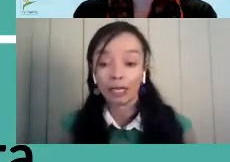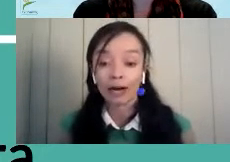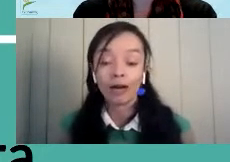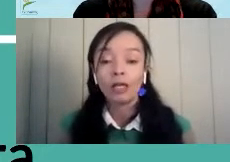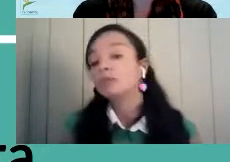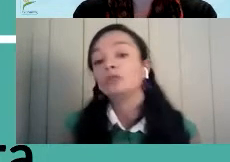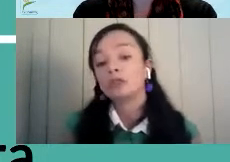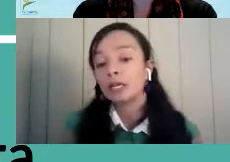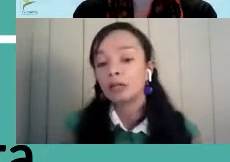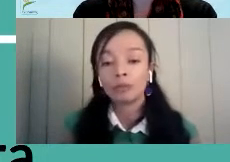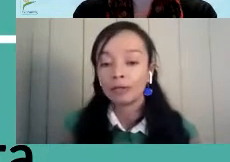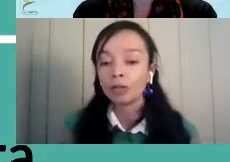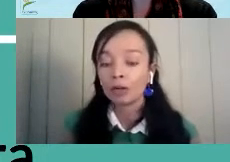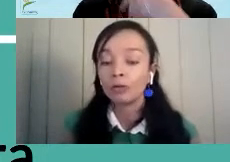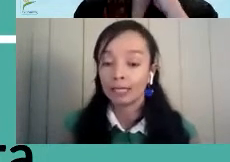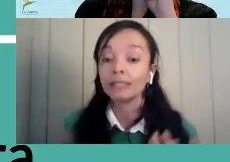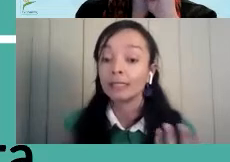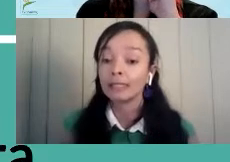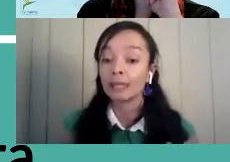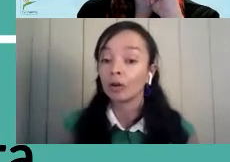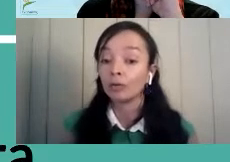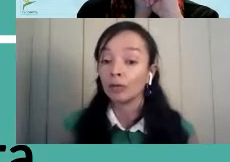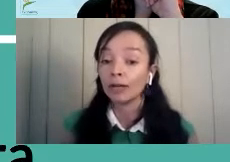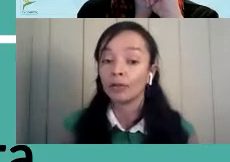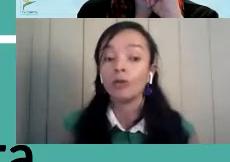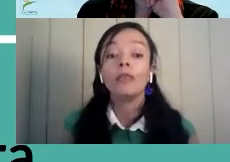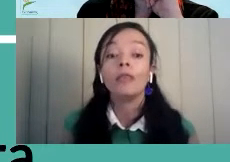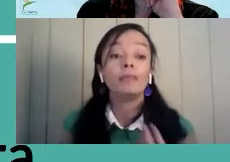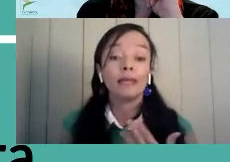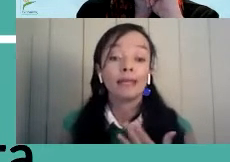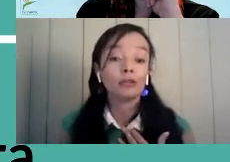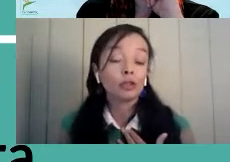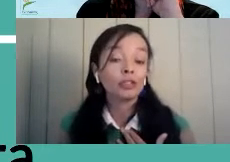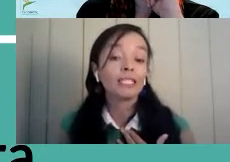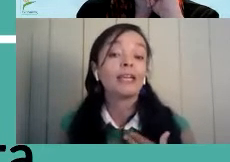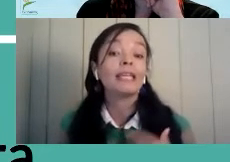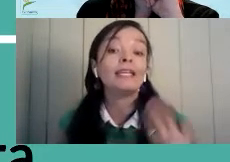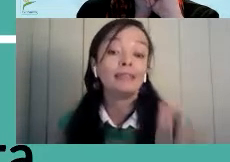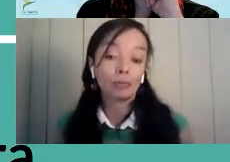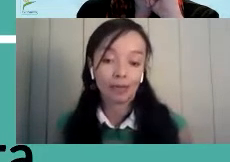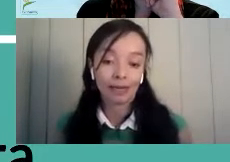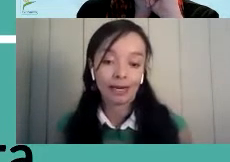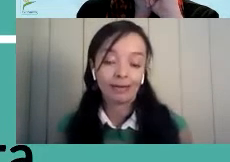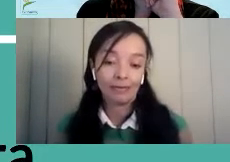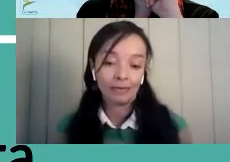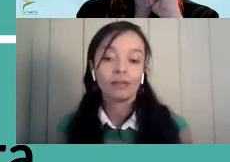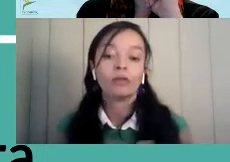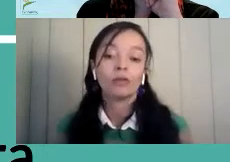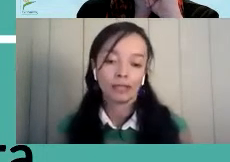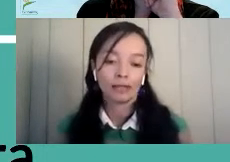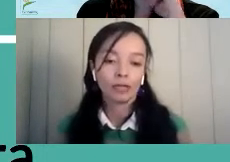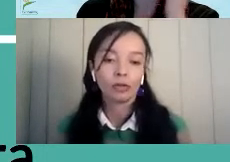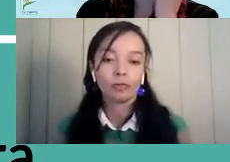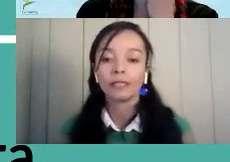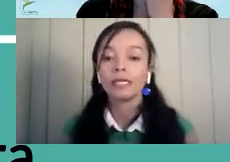comunicaba. Muchos creen, los bebés no se comunican. Sí, se están comunicando. Depende de nosotros de saber interpretar lo